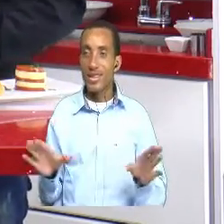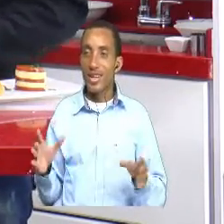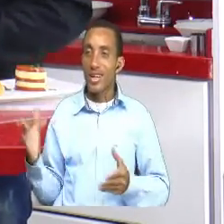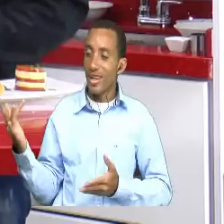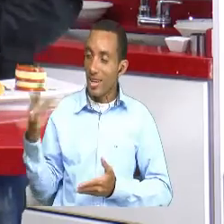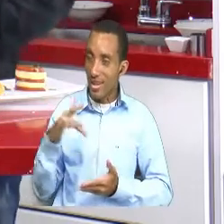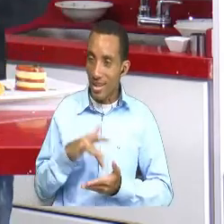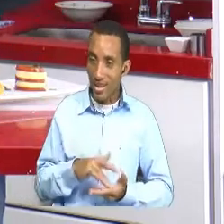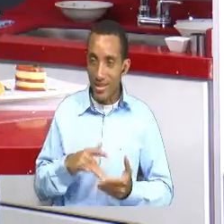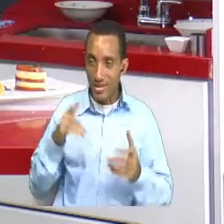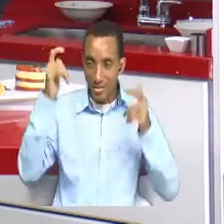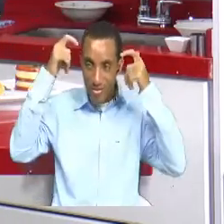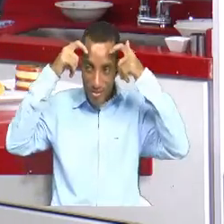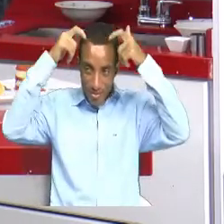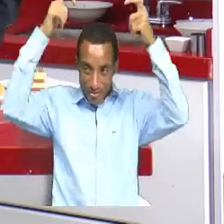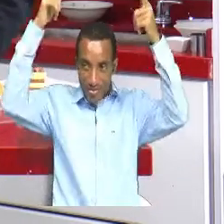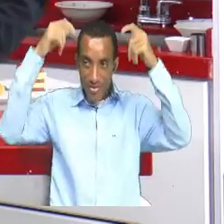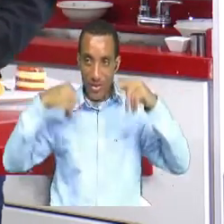nuestros 3